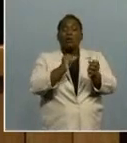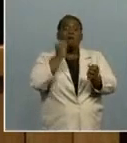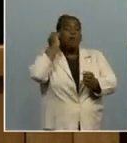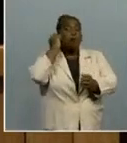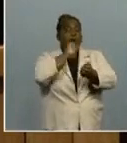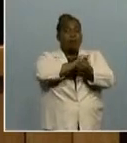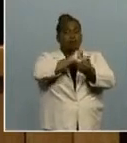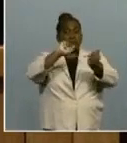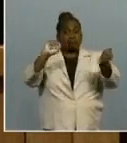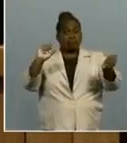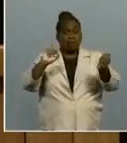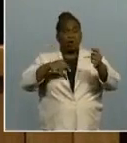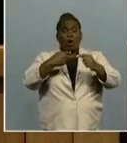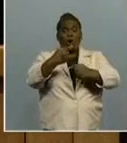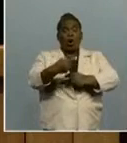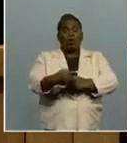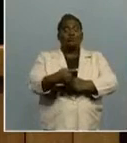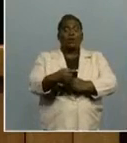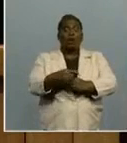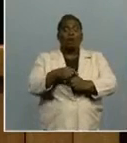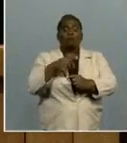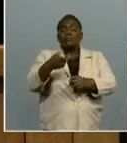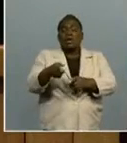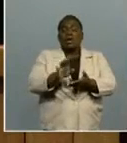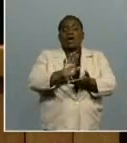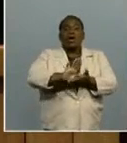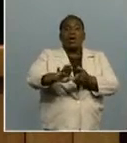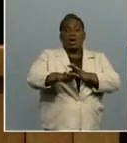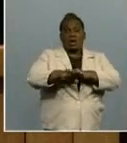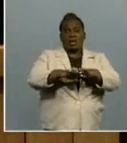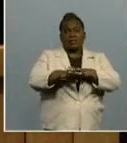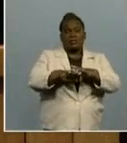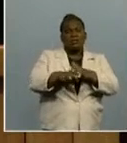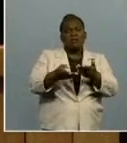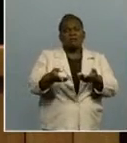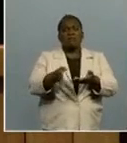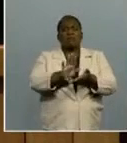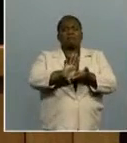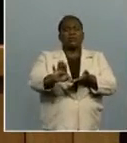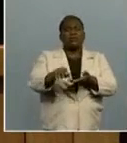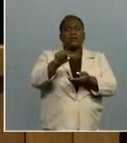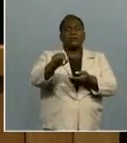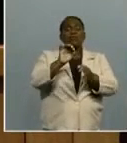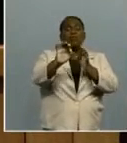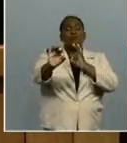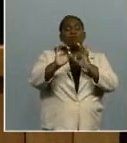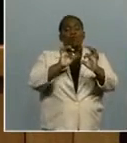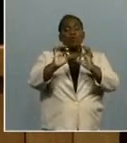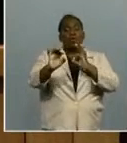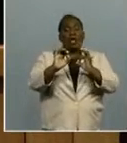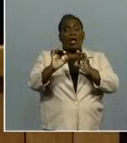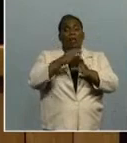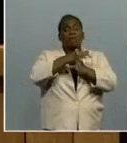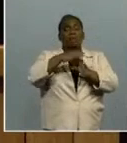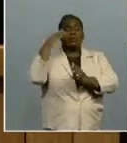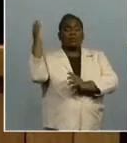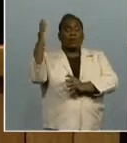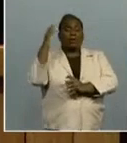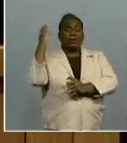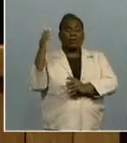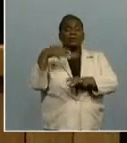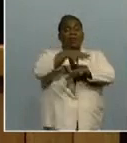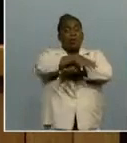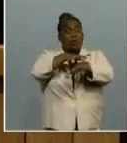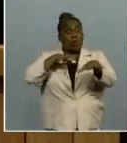contra la violencia de género el racismo y la discriminación a favor del cuidado y protección del medio ambiente y los